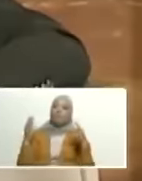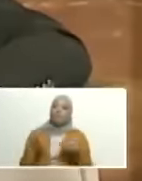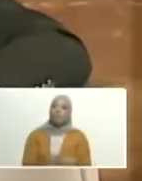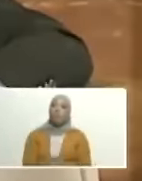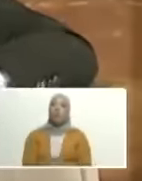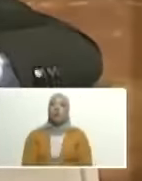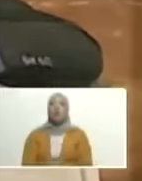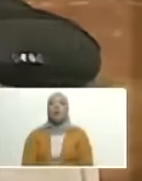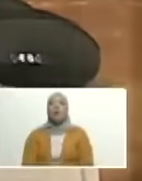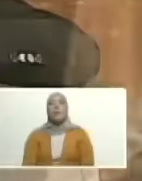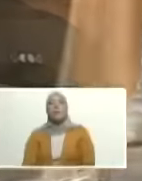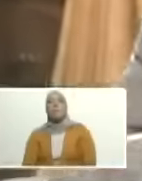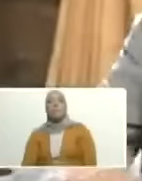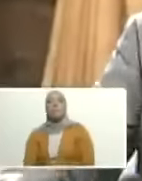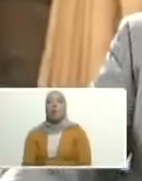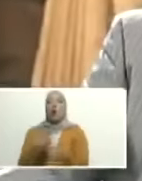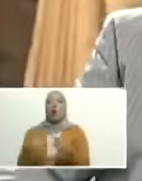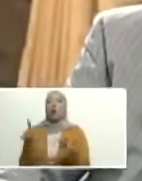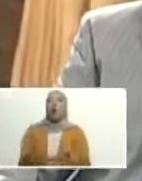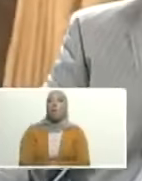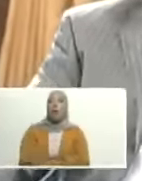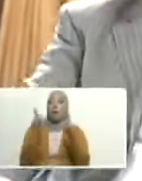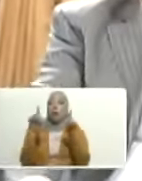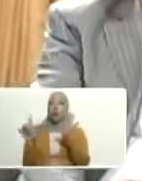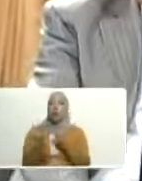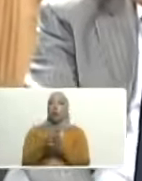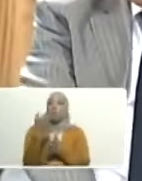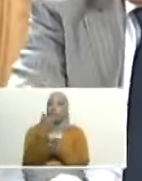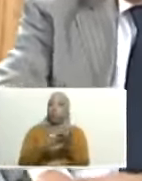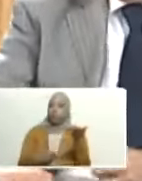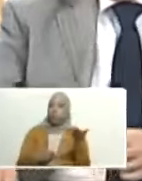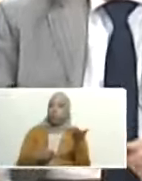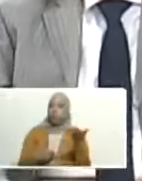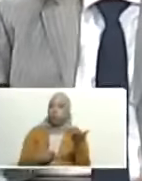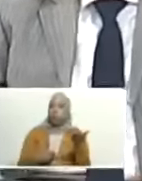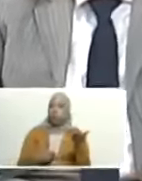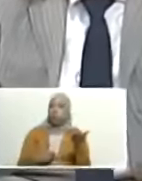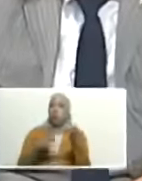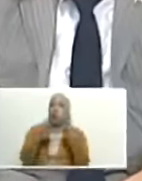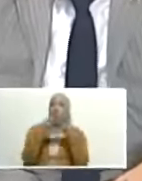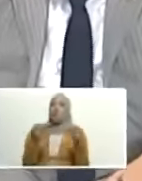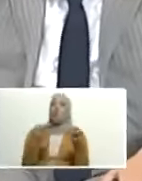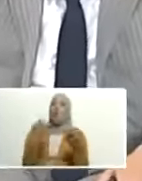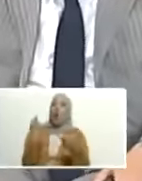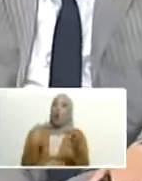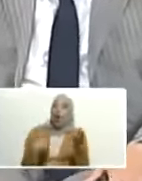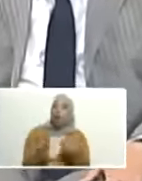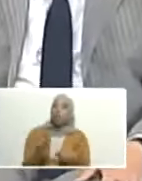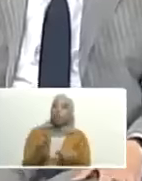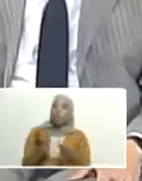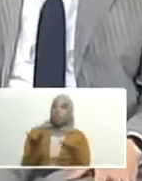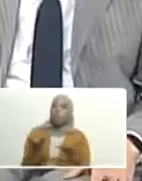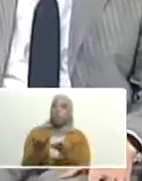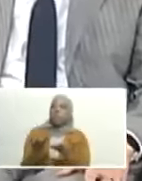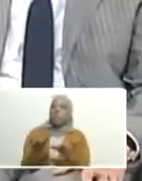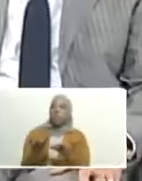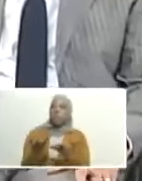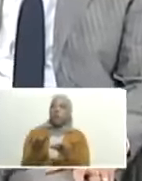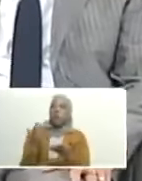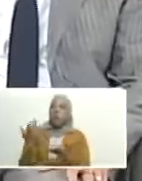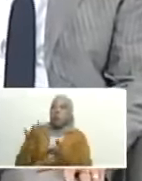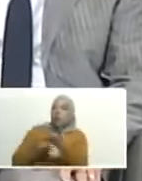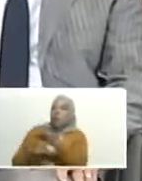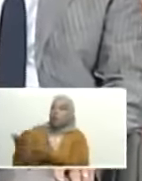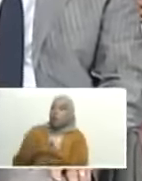y otra licencia relacionada con todas las operaciones de